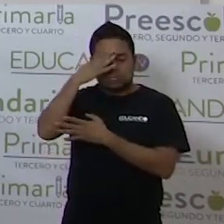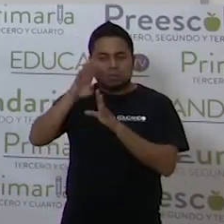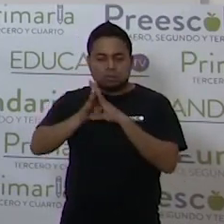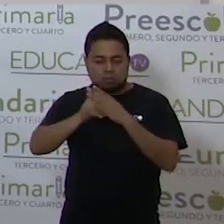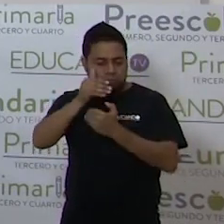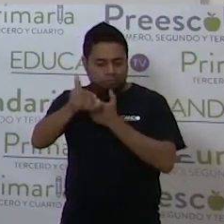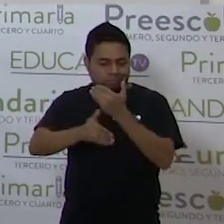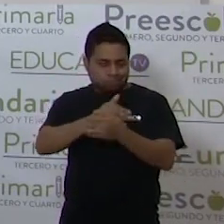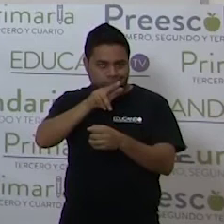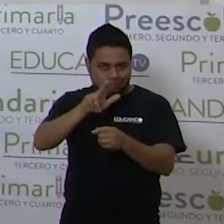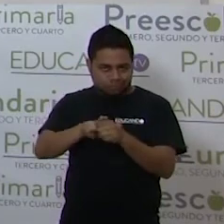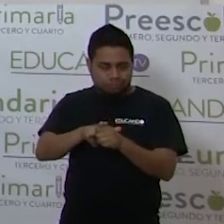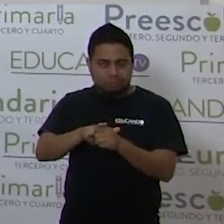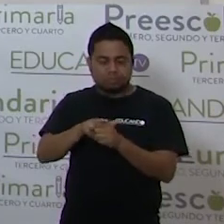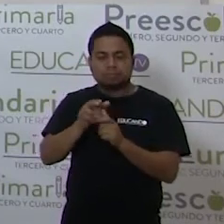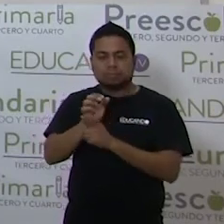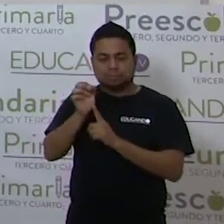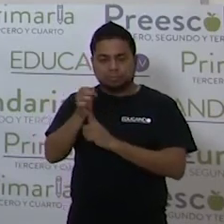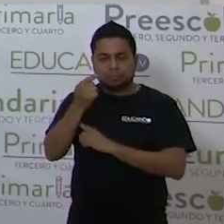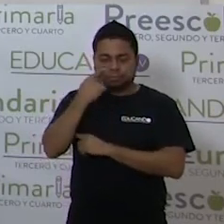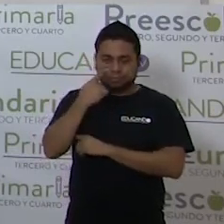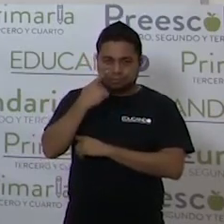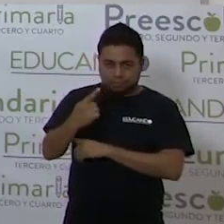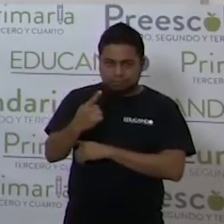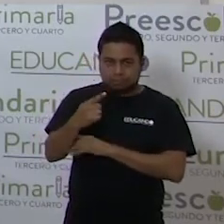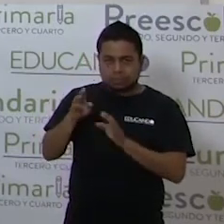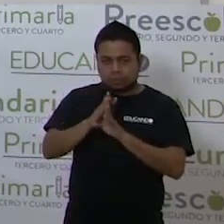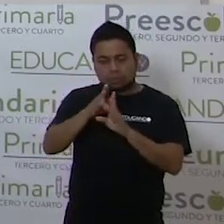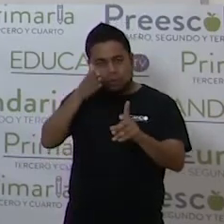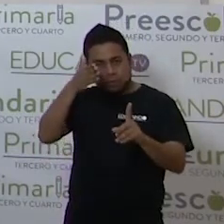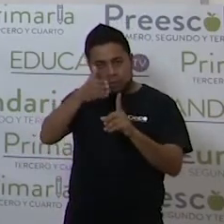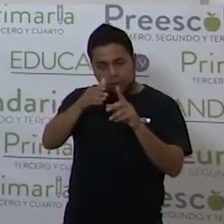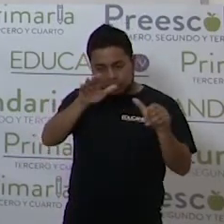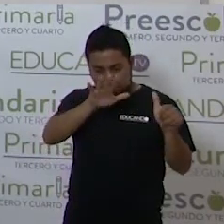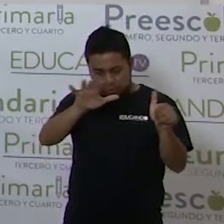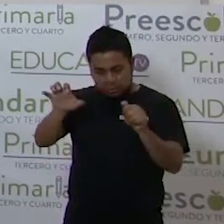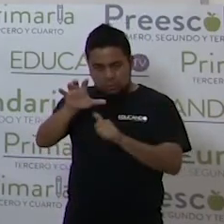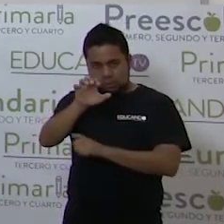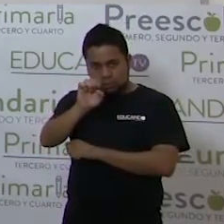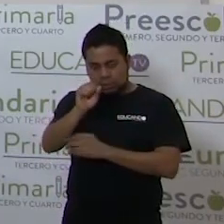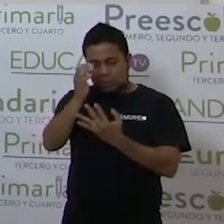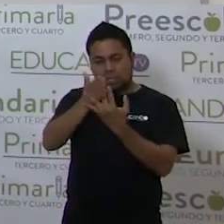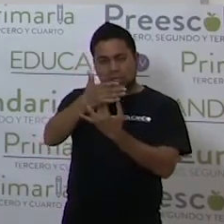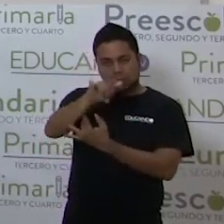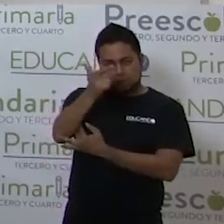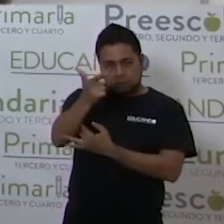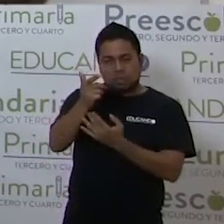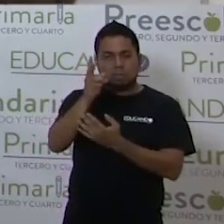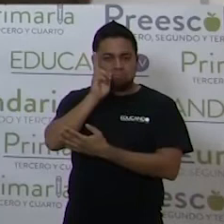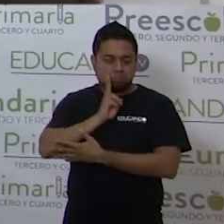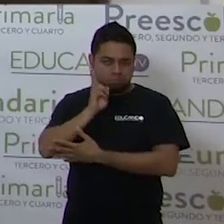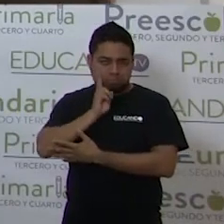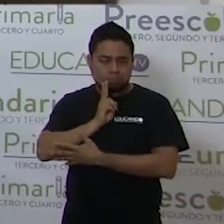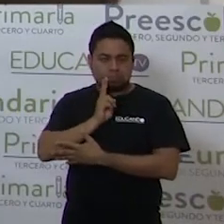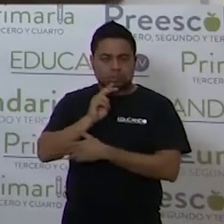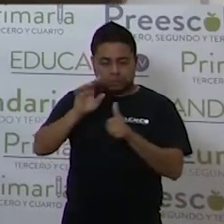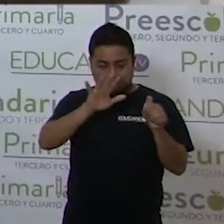hacen entonces tenemos de manera directa 660 entre 12 vamos a dividir